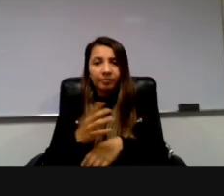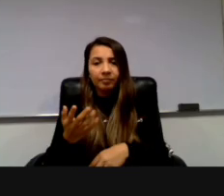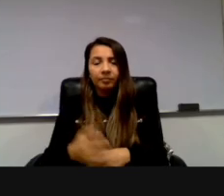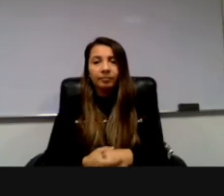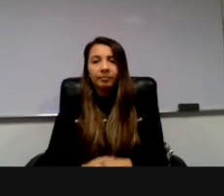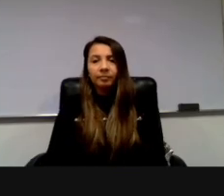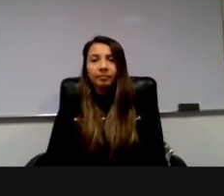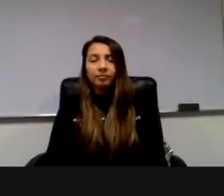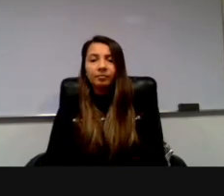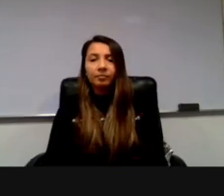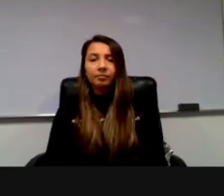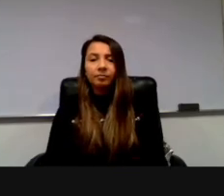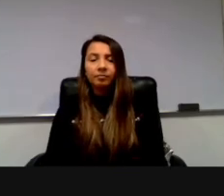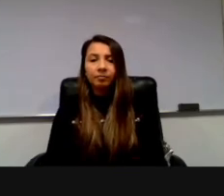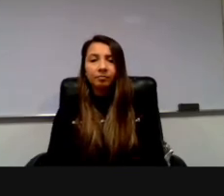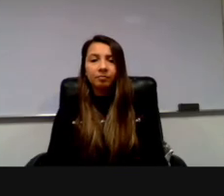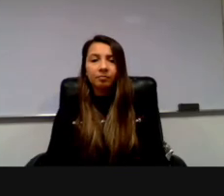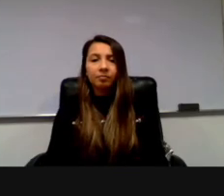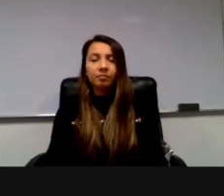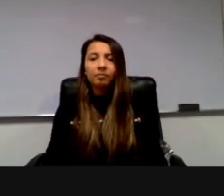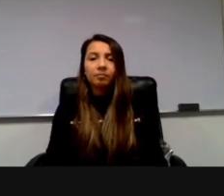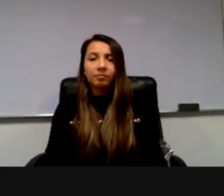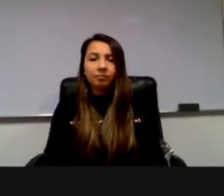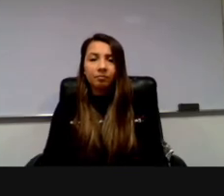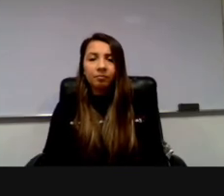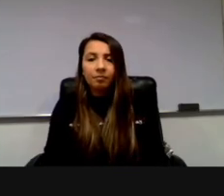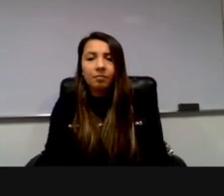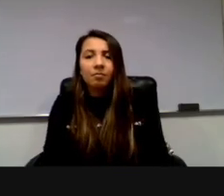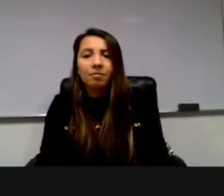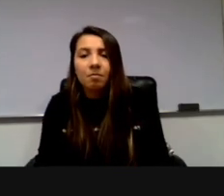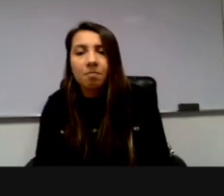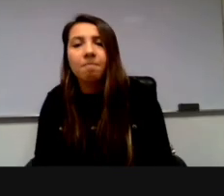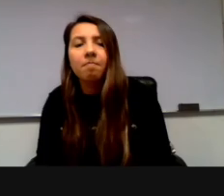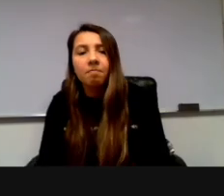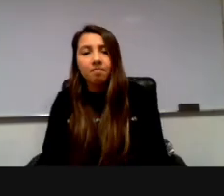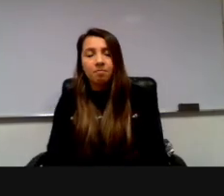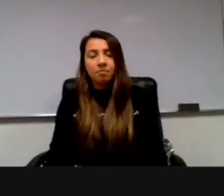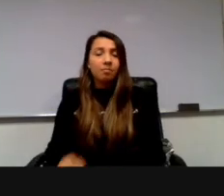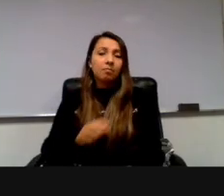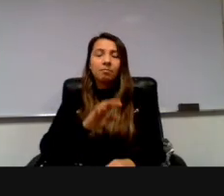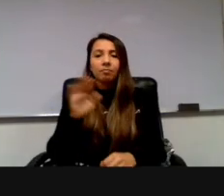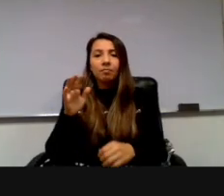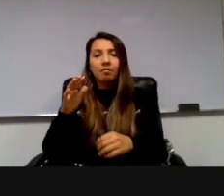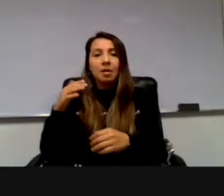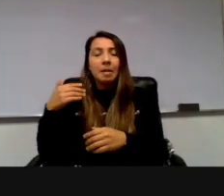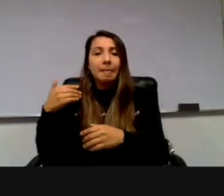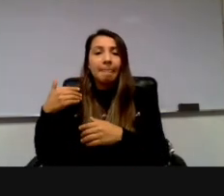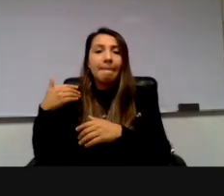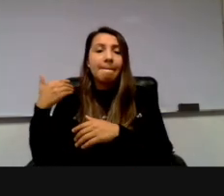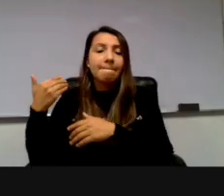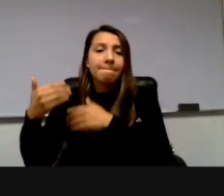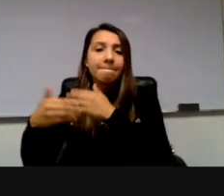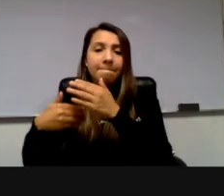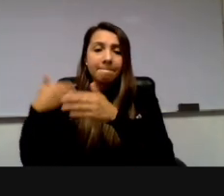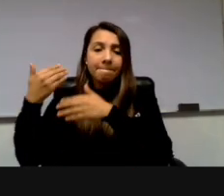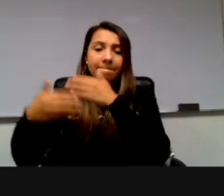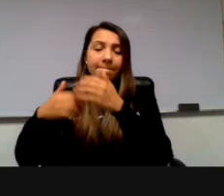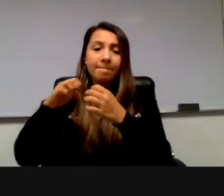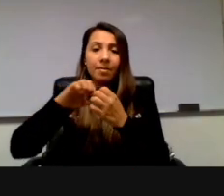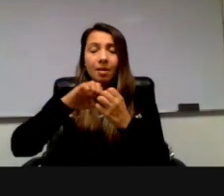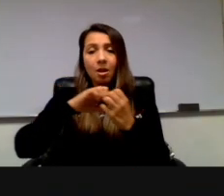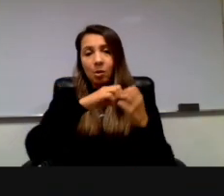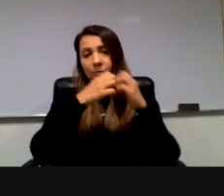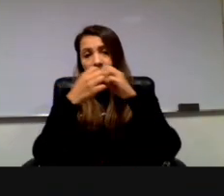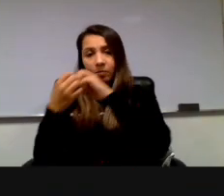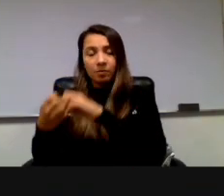cambio de genes, ¿no? Y finalmente, a lo largo de la evolución, a lo largo de la herencia, pues la mayor parte de la